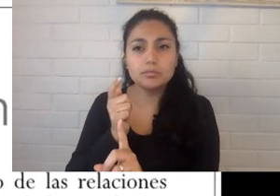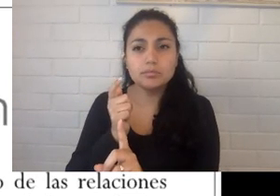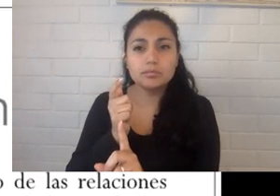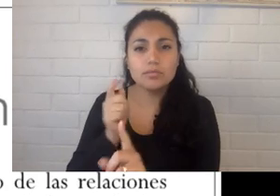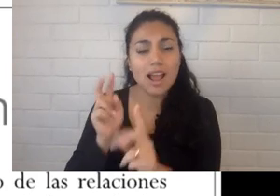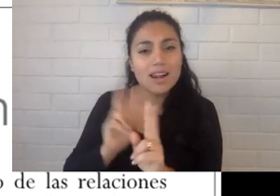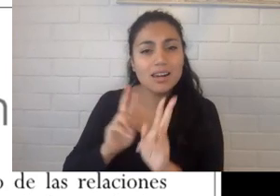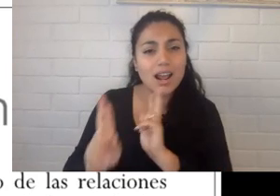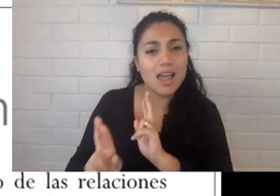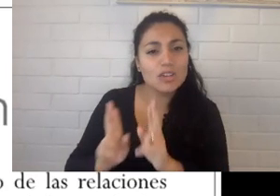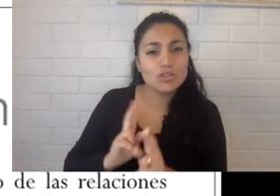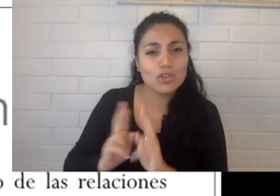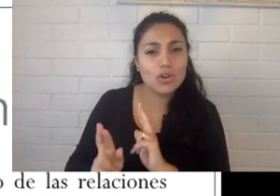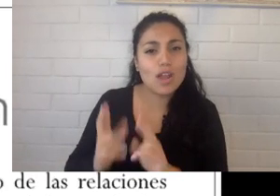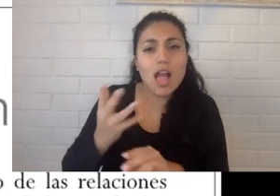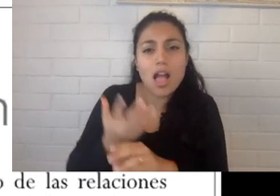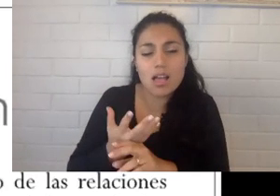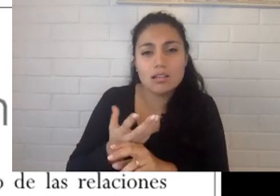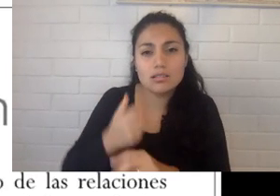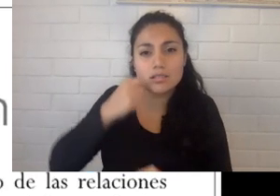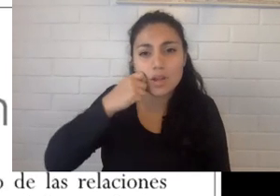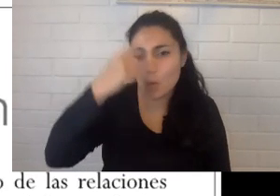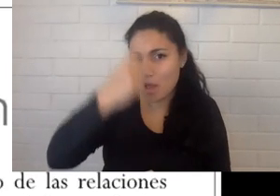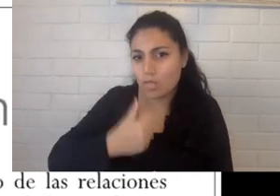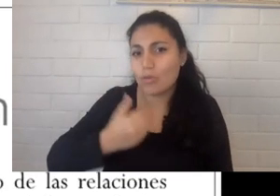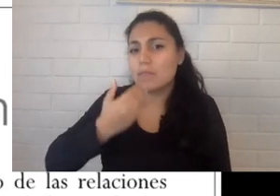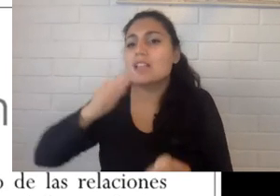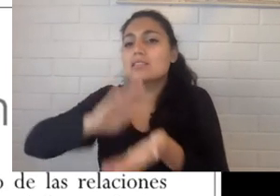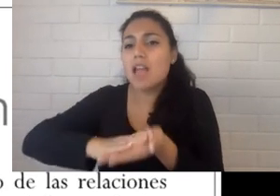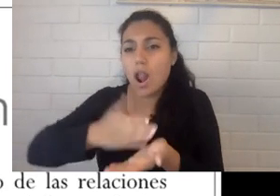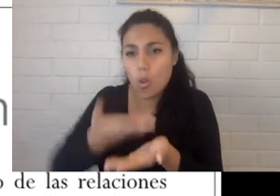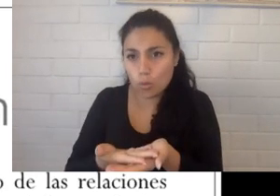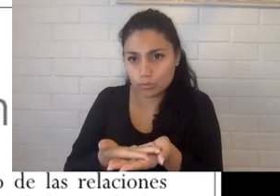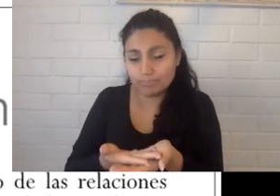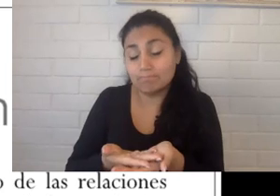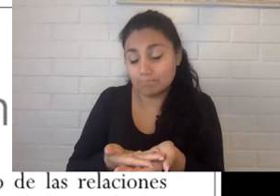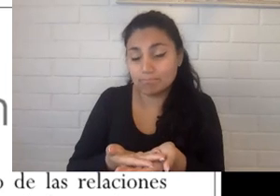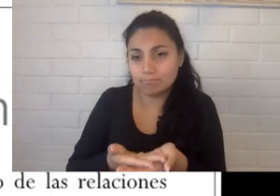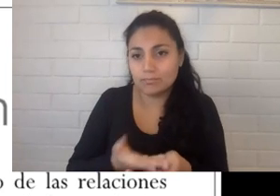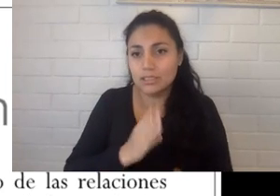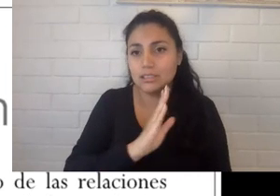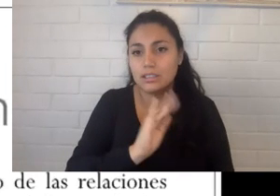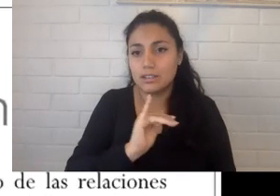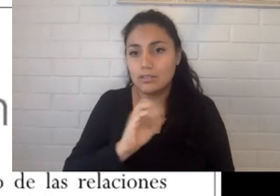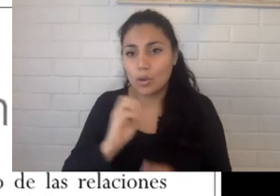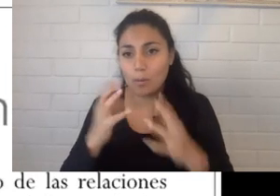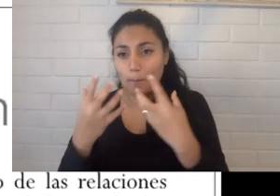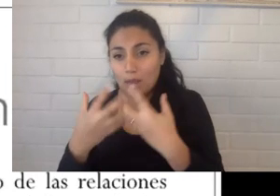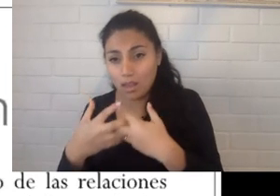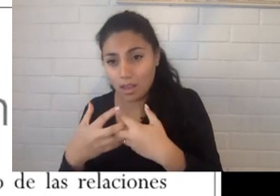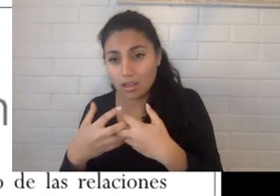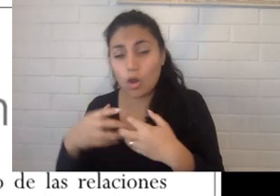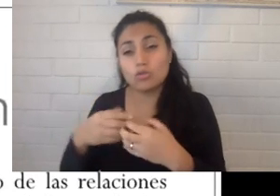la relación que existe en el ser humano y la salud, ¿ya? Por ende, entonces, la biomecánica, más allá de establecer lo que es